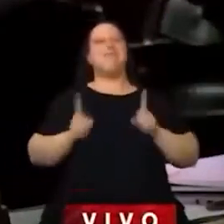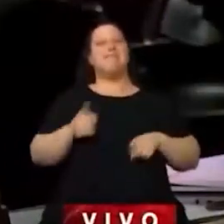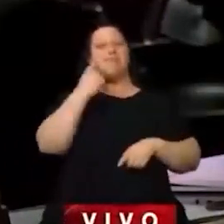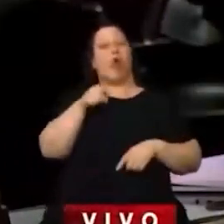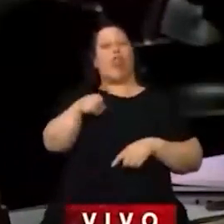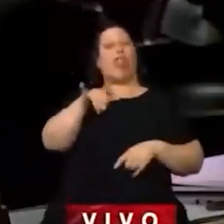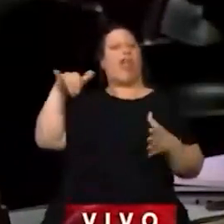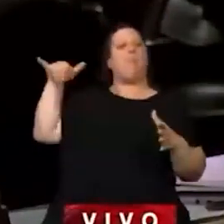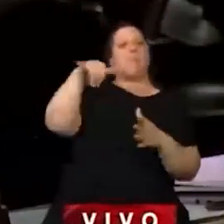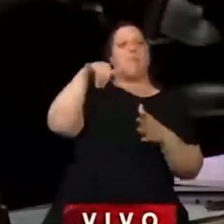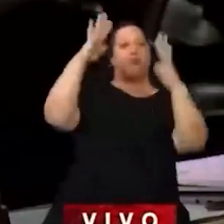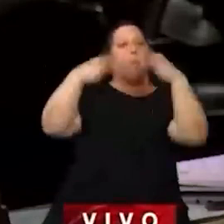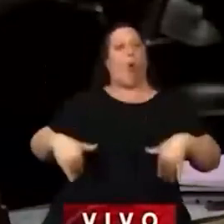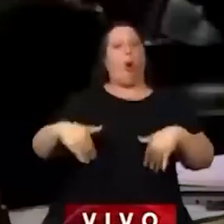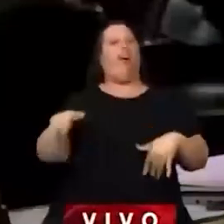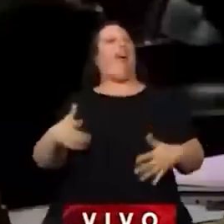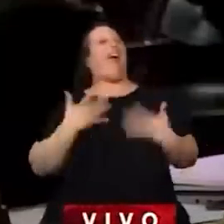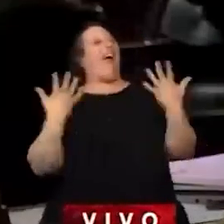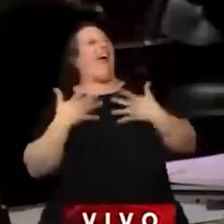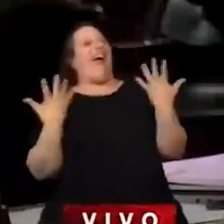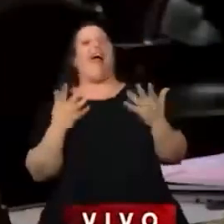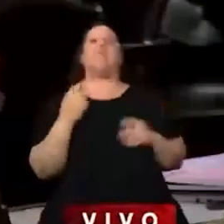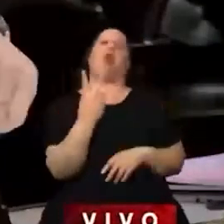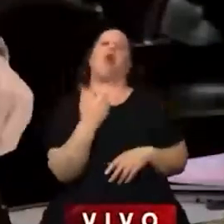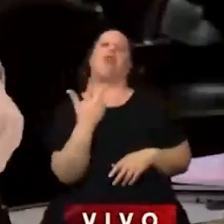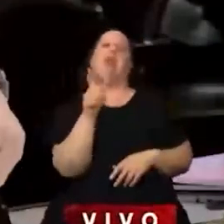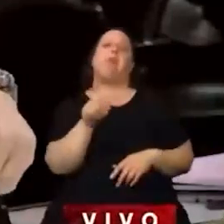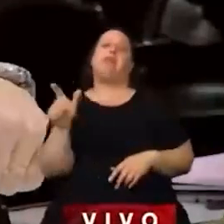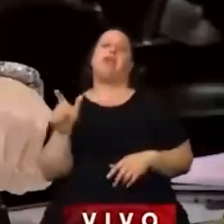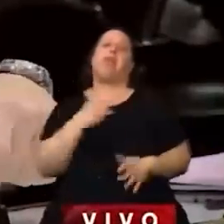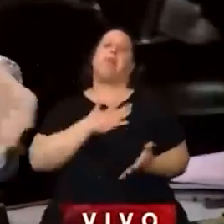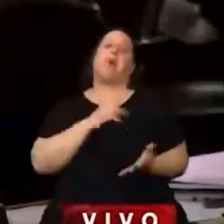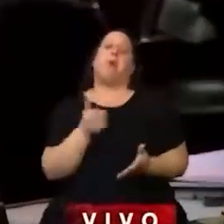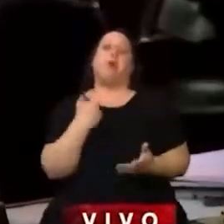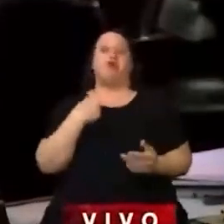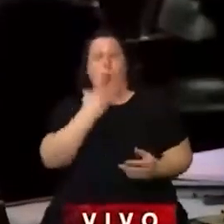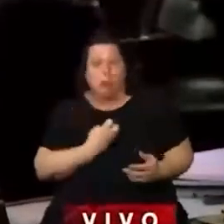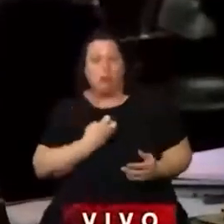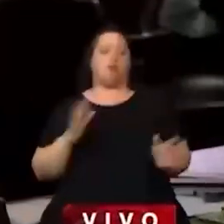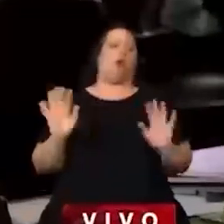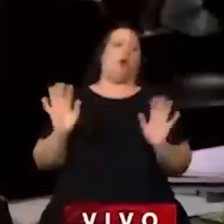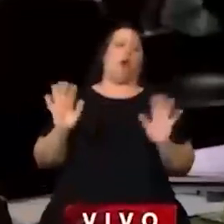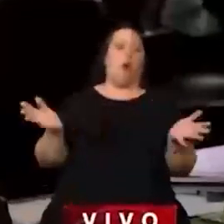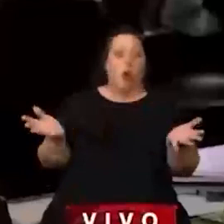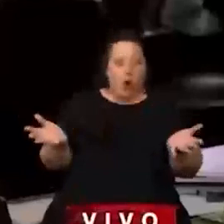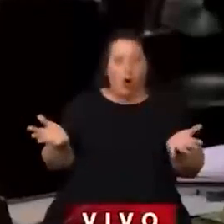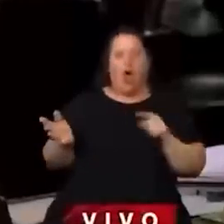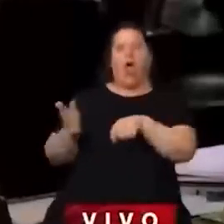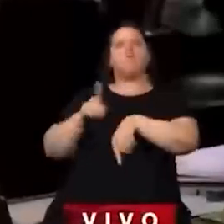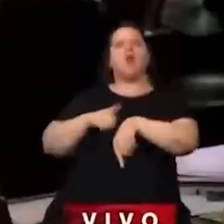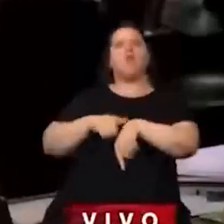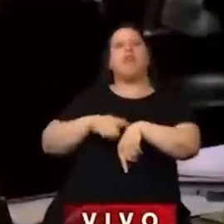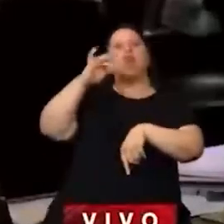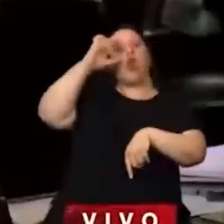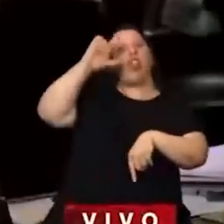atentado a las Torres Gemelas, que por dos o tres pobres muertos no se iban a poner tristes. Cuando el delincuente de Luis de